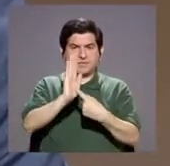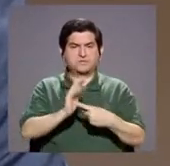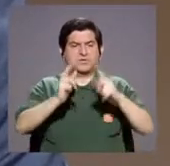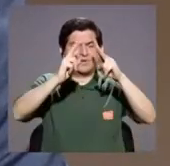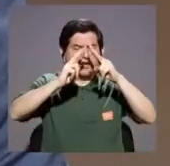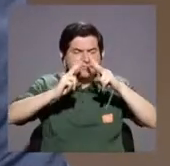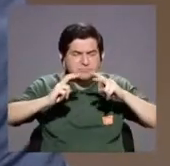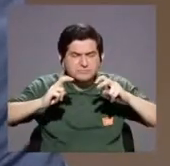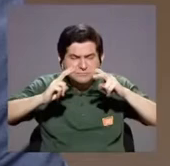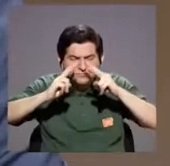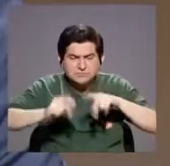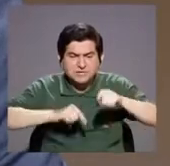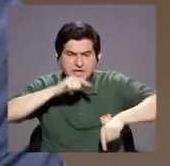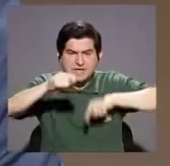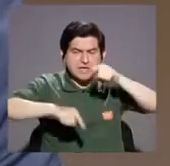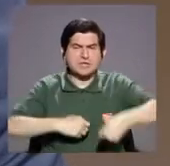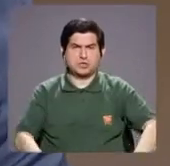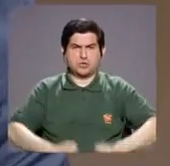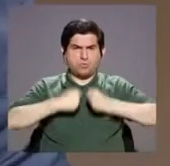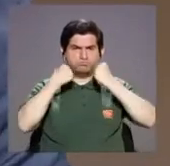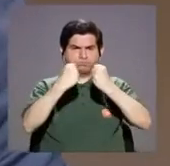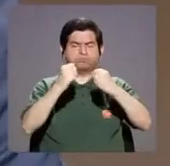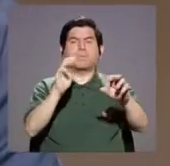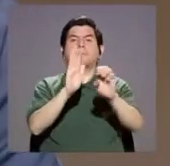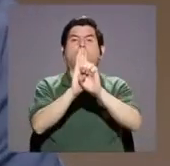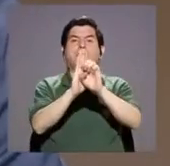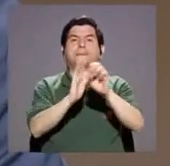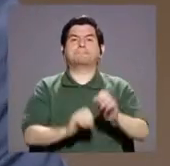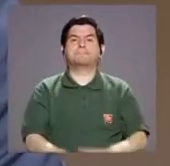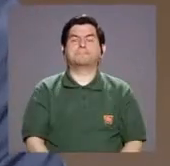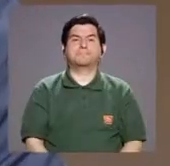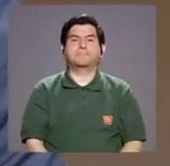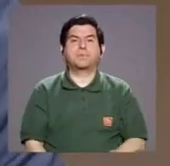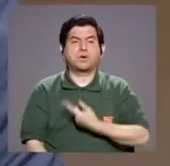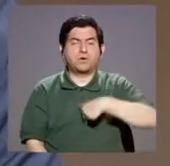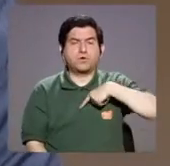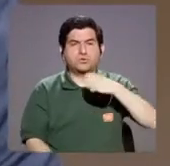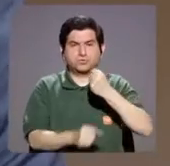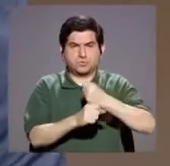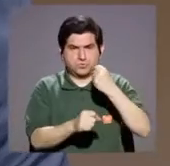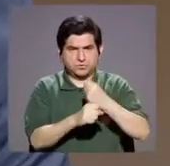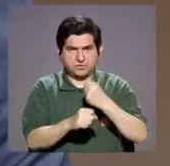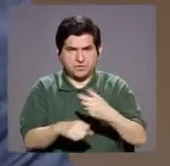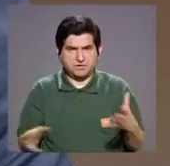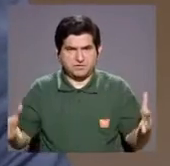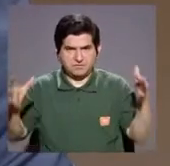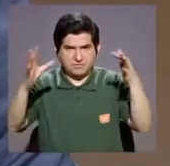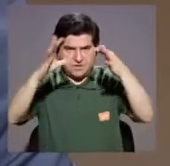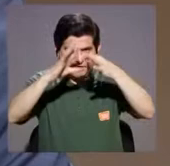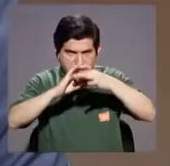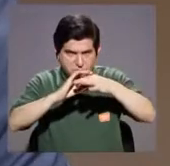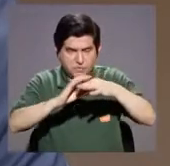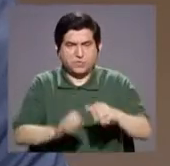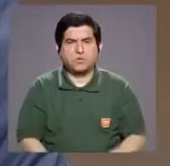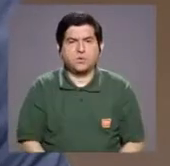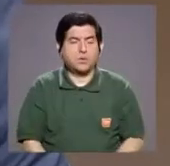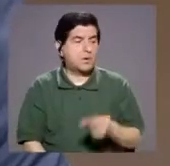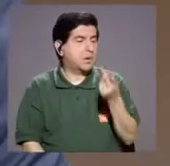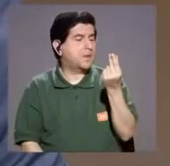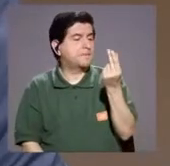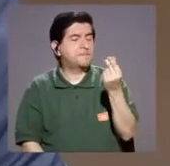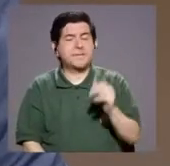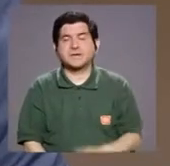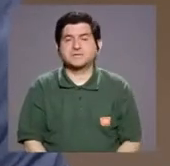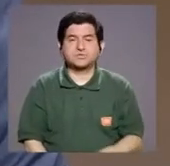análisis crítico potentísimo por ejemplo hemos hecho una labor sobre y los precios de las